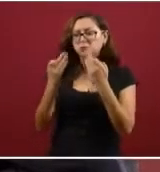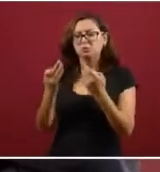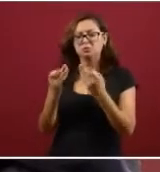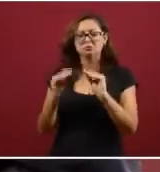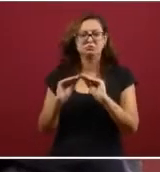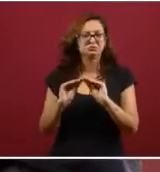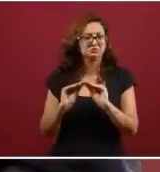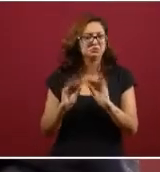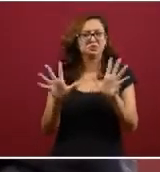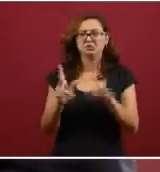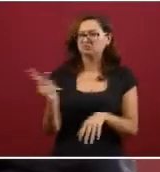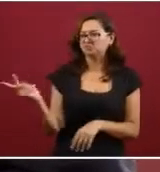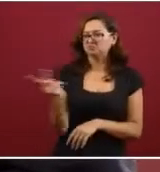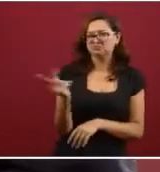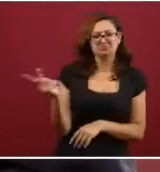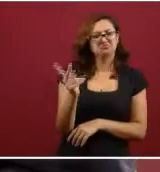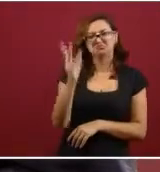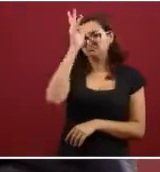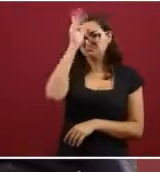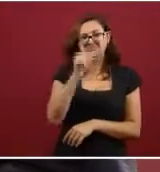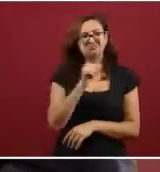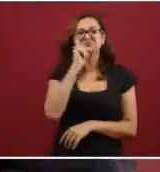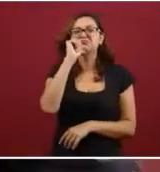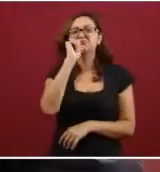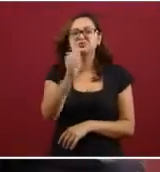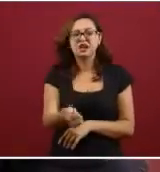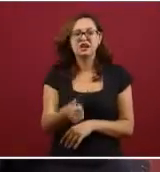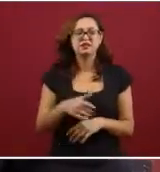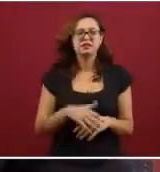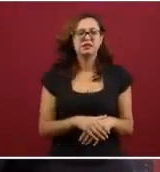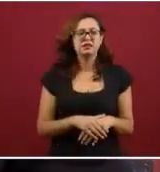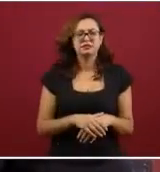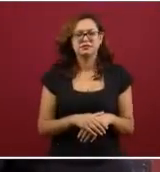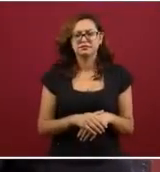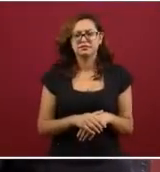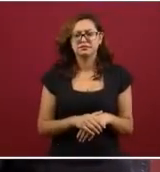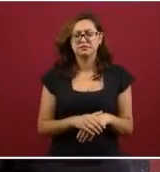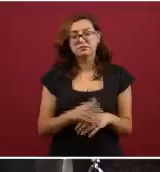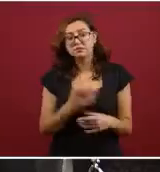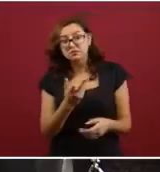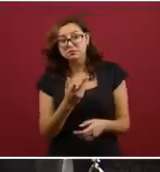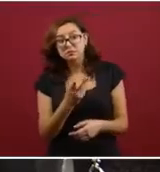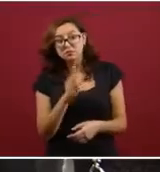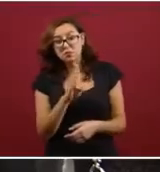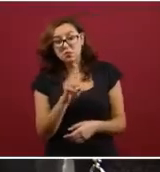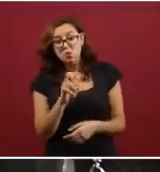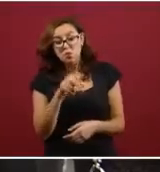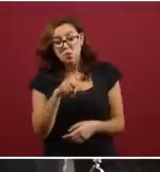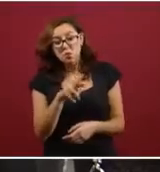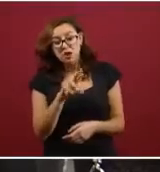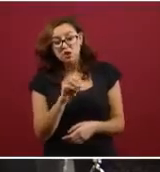evidente, tenían diferencias y con otras áreas. ¿Buenrostro, presidente? ¿Raquel Buenrostro? No, fíjense que